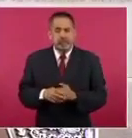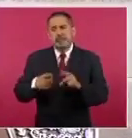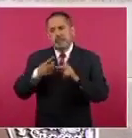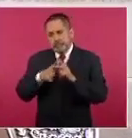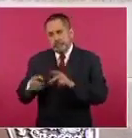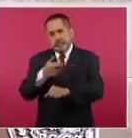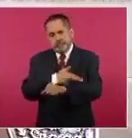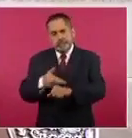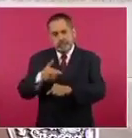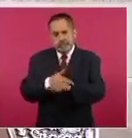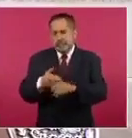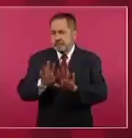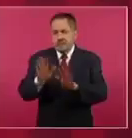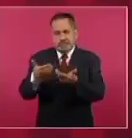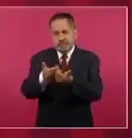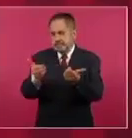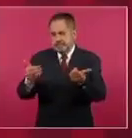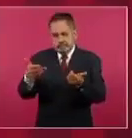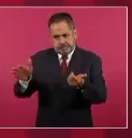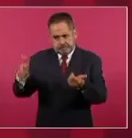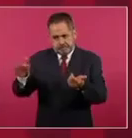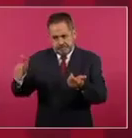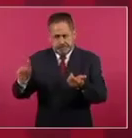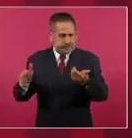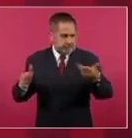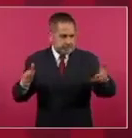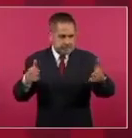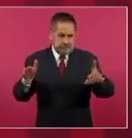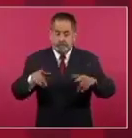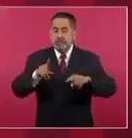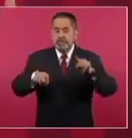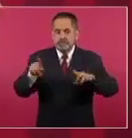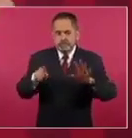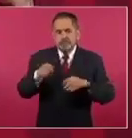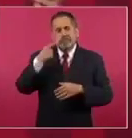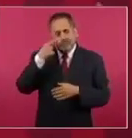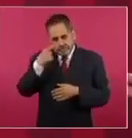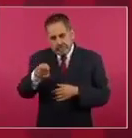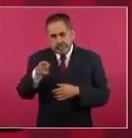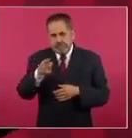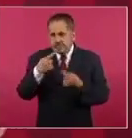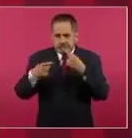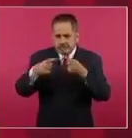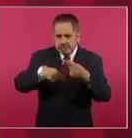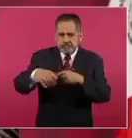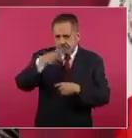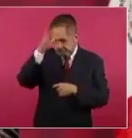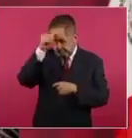un proceso de desalojo y ahí se puede llegar a acuerdos